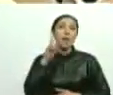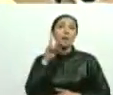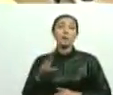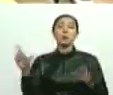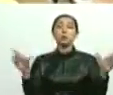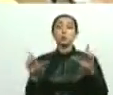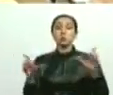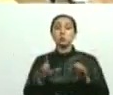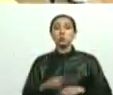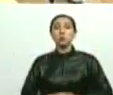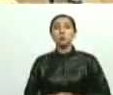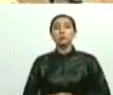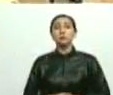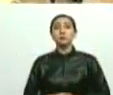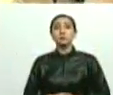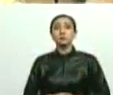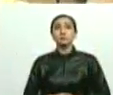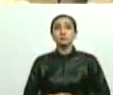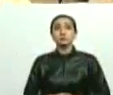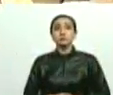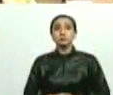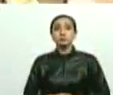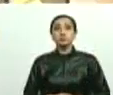este programa.